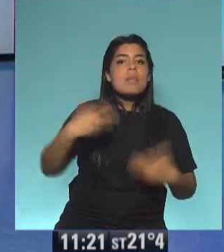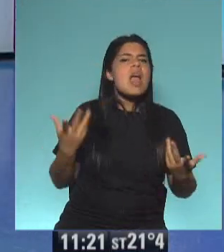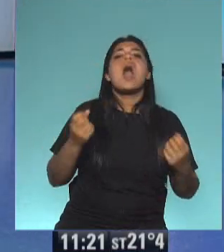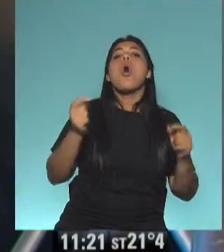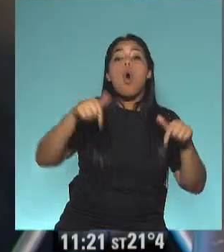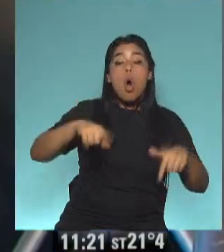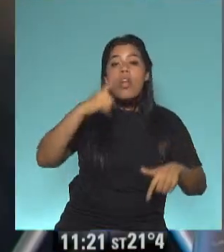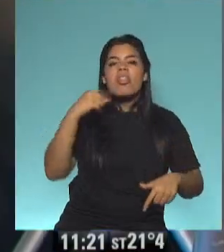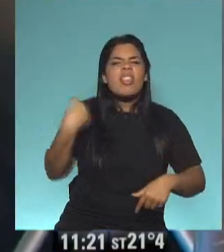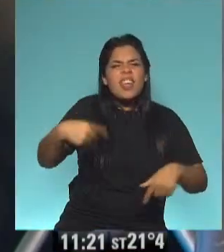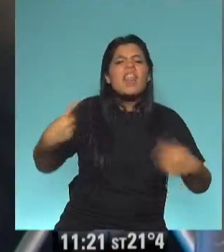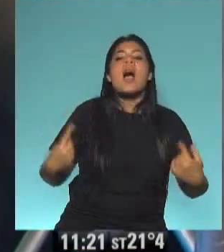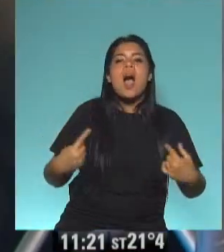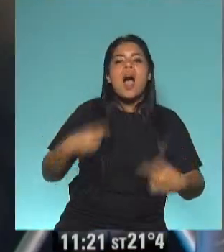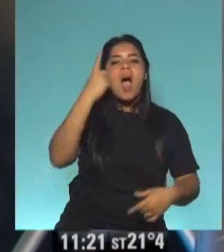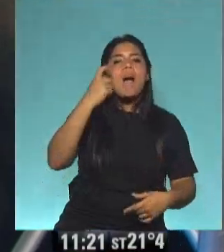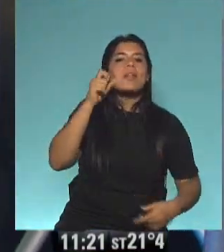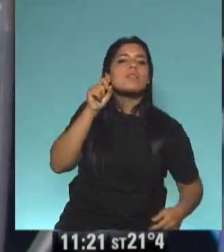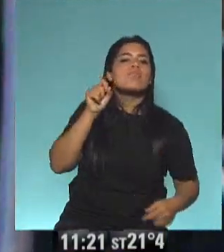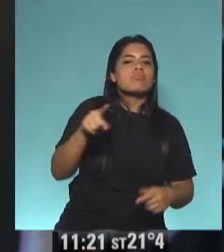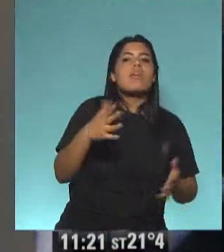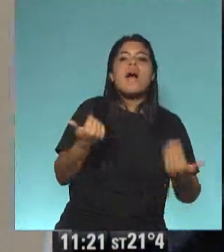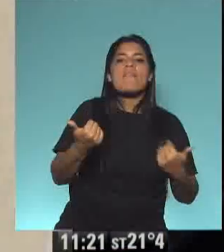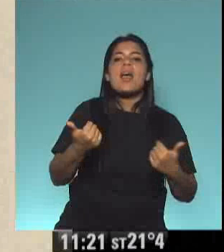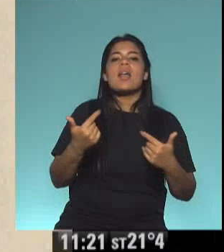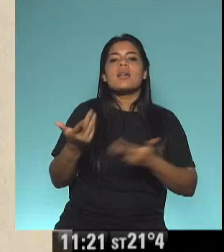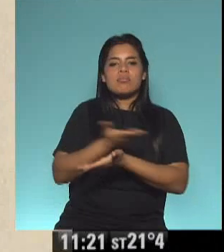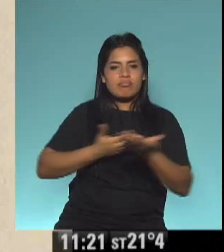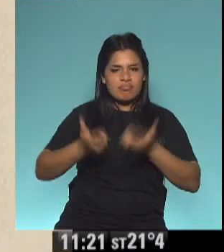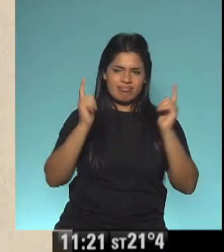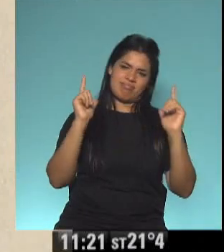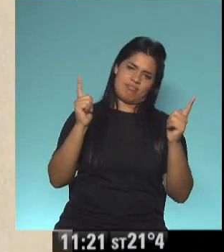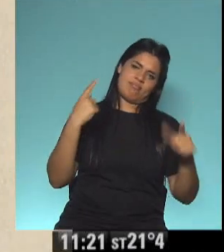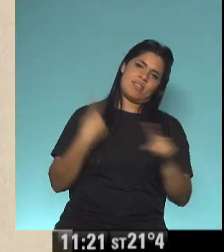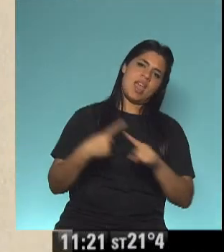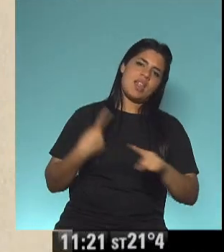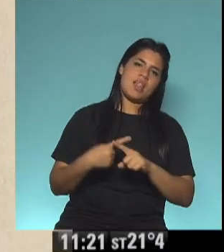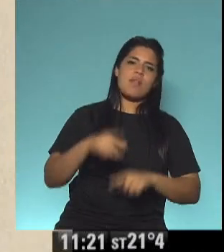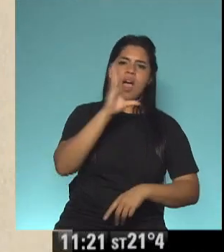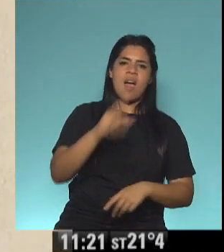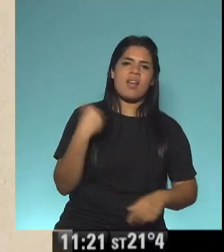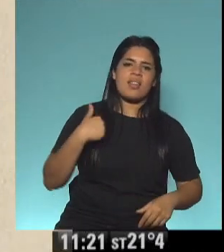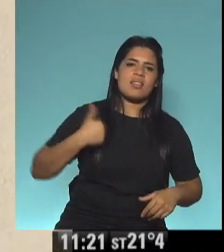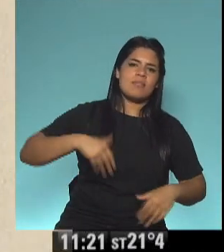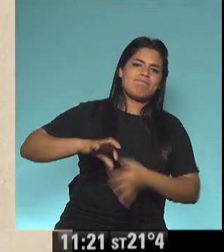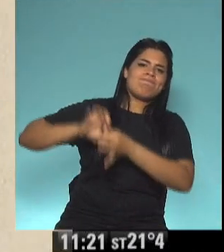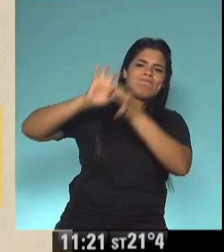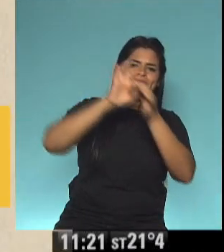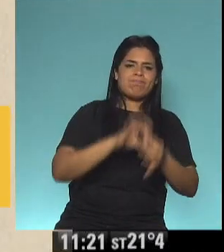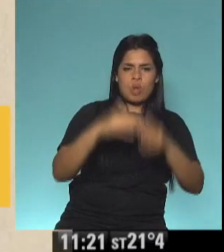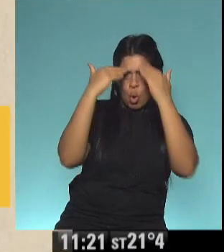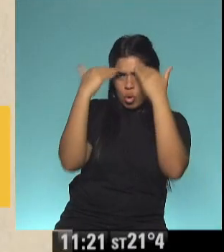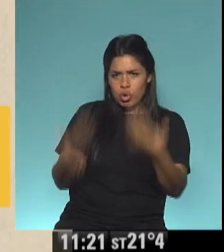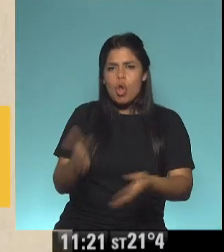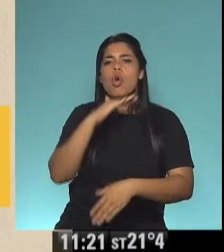Tradición. Cierto. Así que lo compartimos y lo celebramos con todo el país. En memoria de José